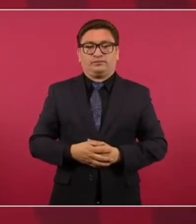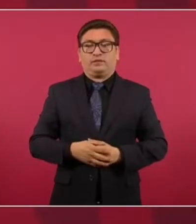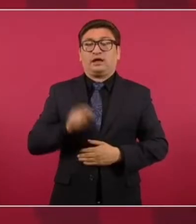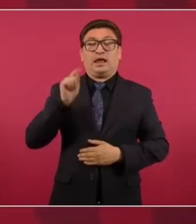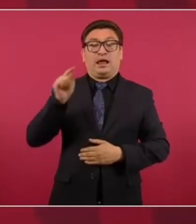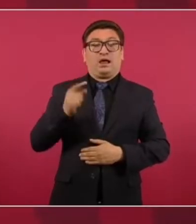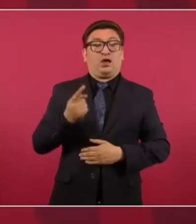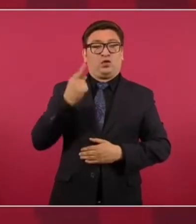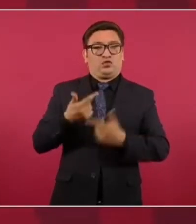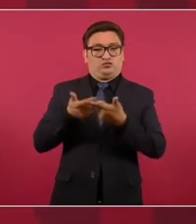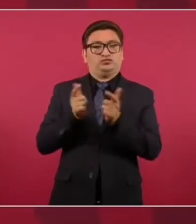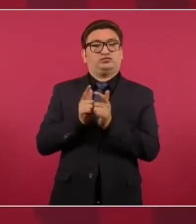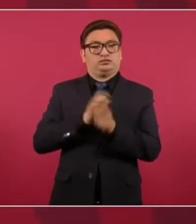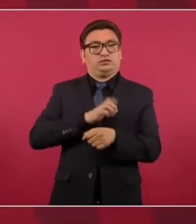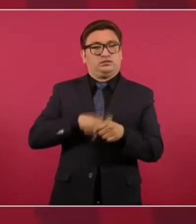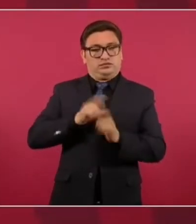grupo especial